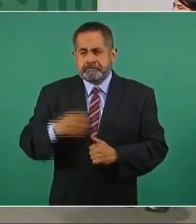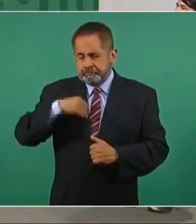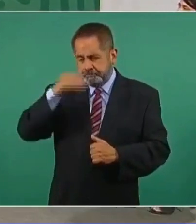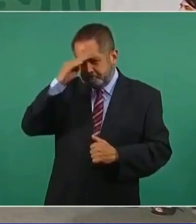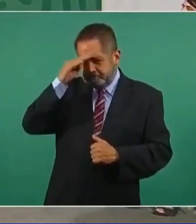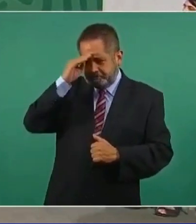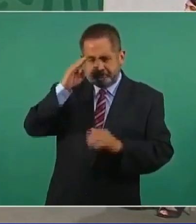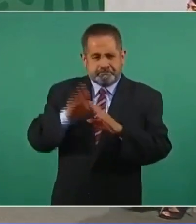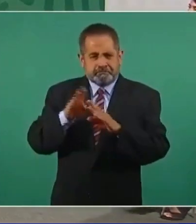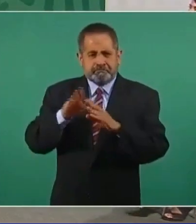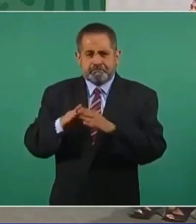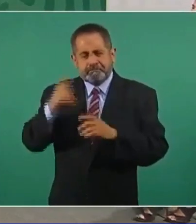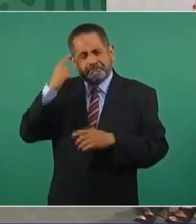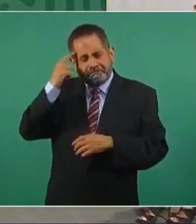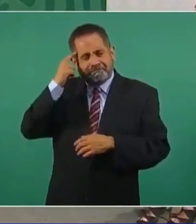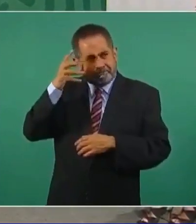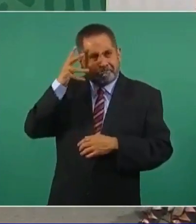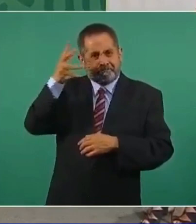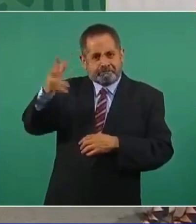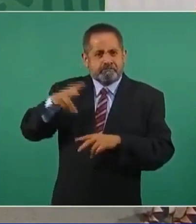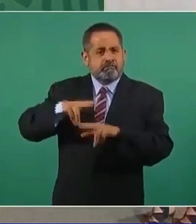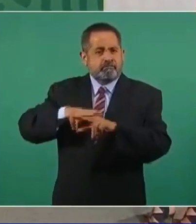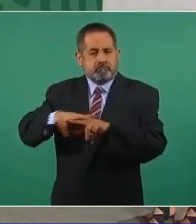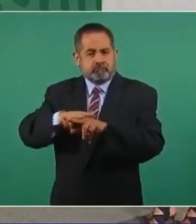buscando que haya trenes de pasajeros de nuevo.